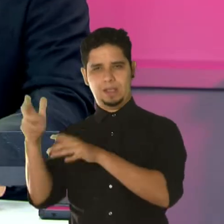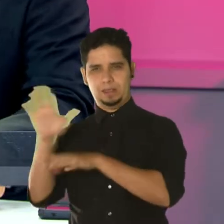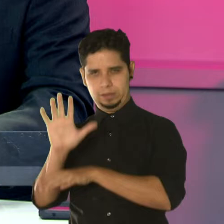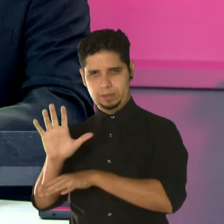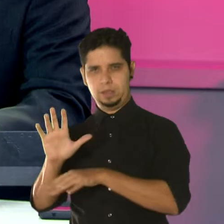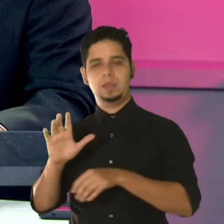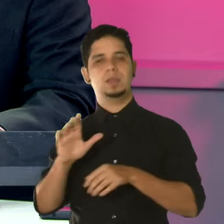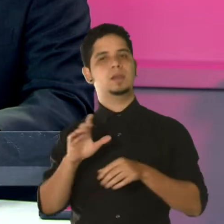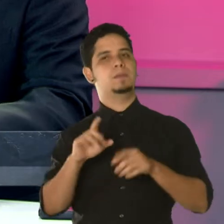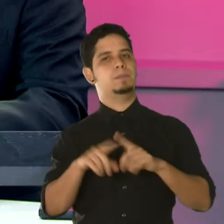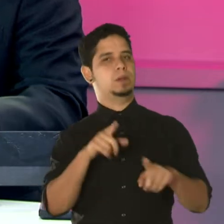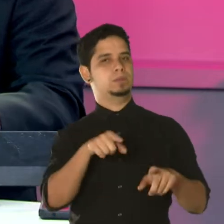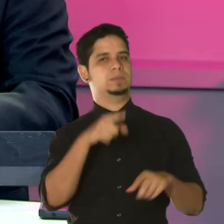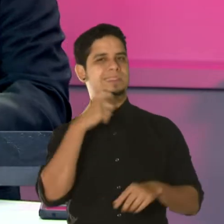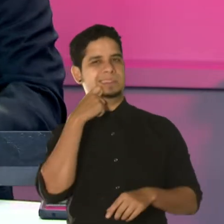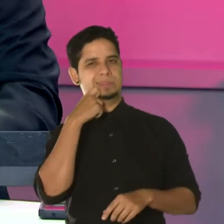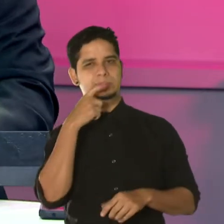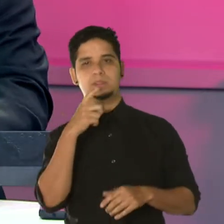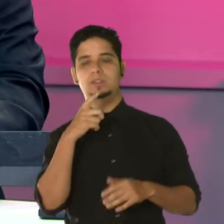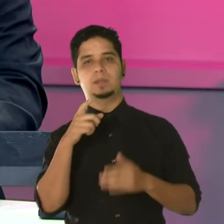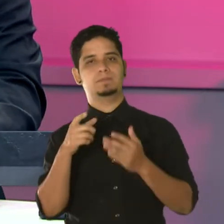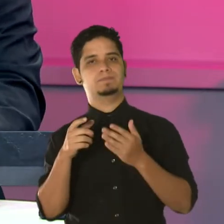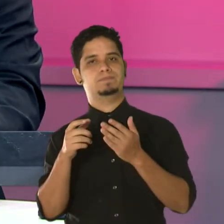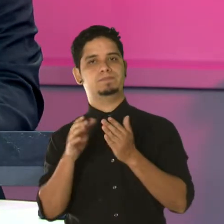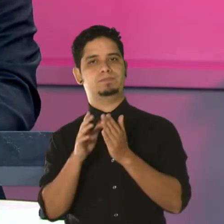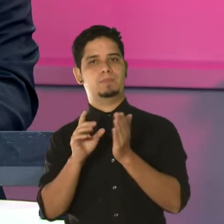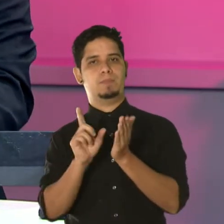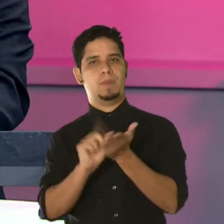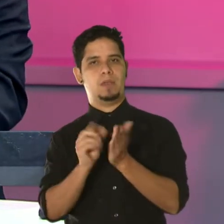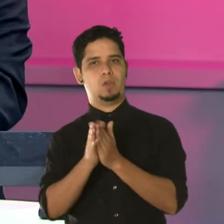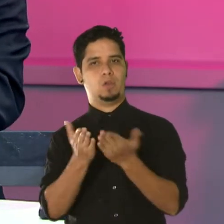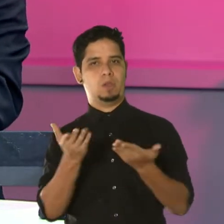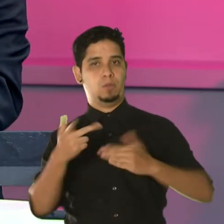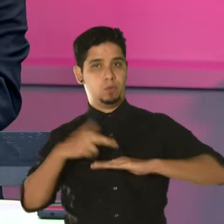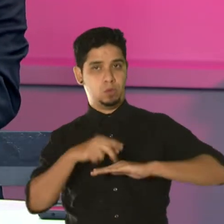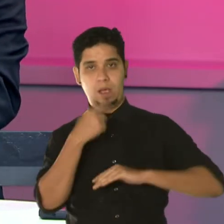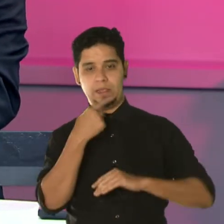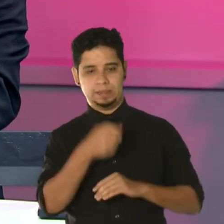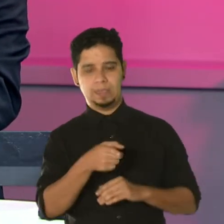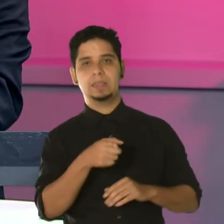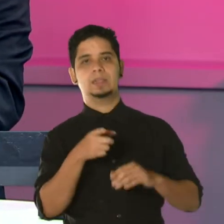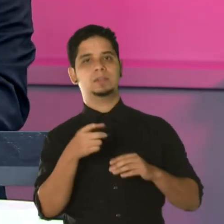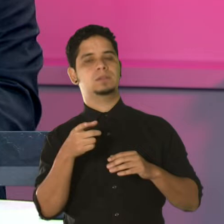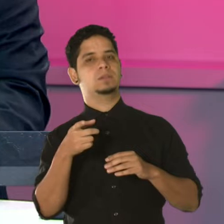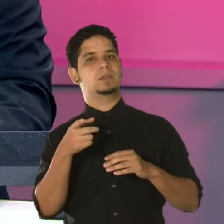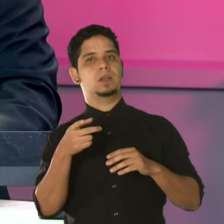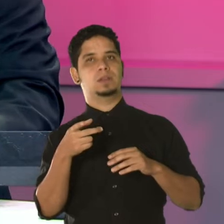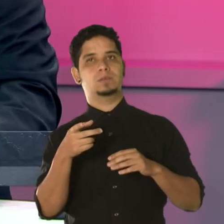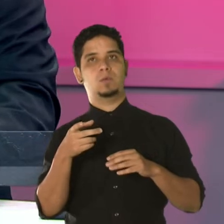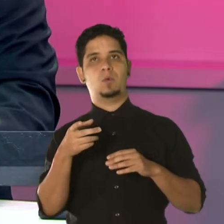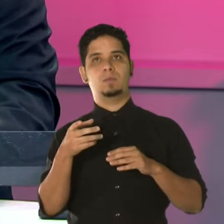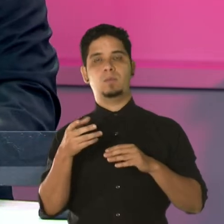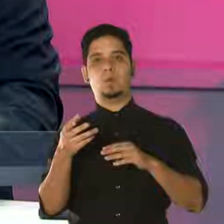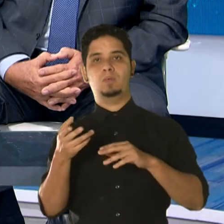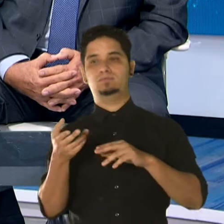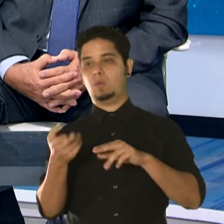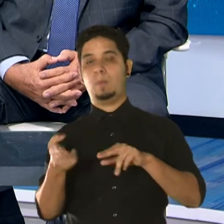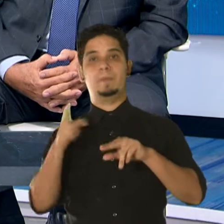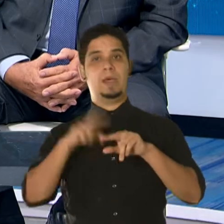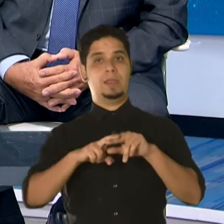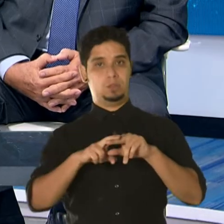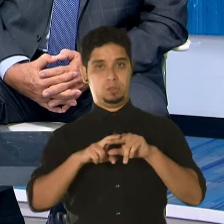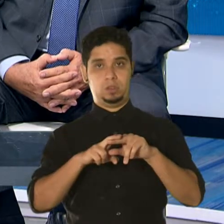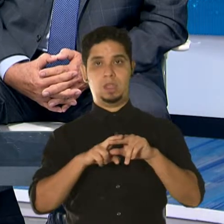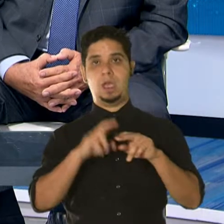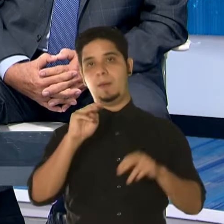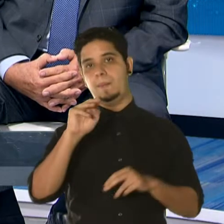es que recientemente salió en uno de los diarios del país que se registra un repunte en el índice de manufactura en Puerto Rico. El índice de